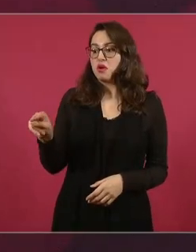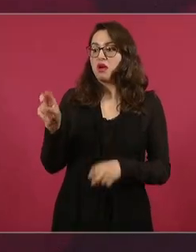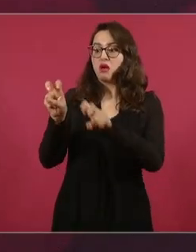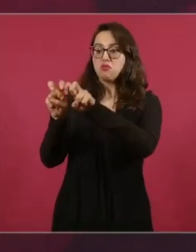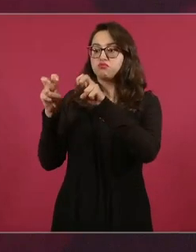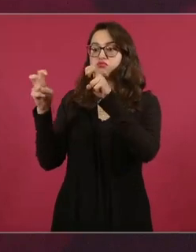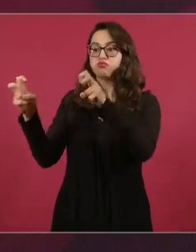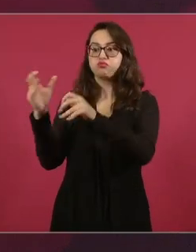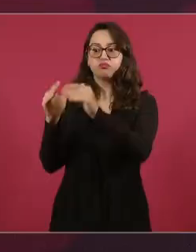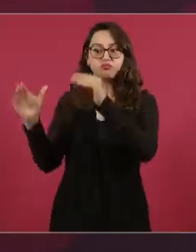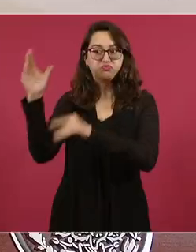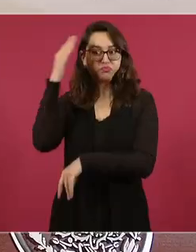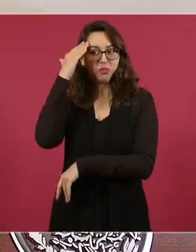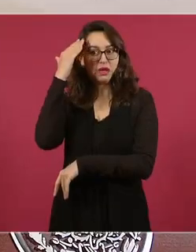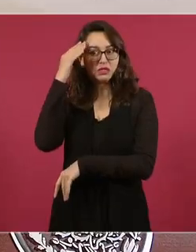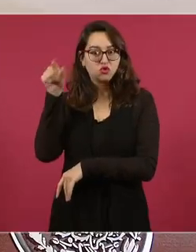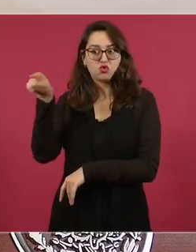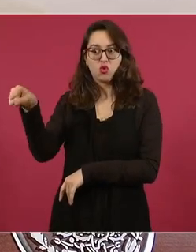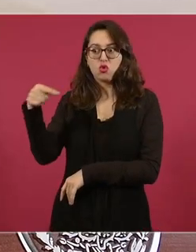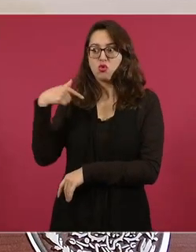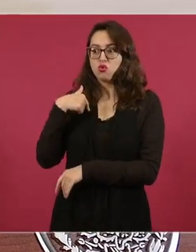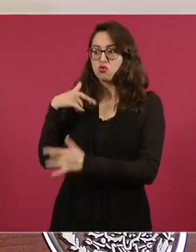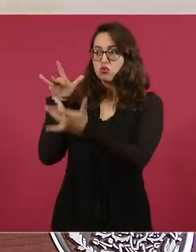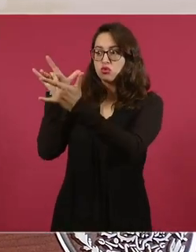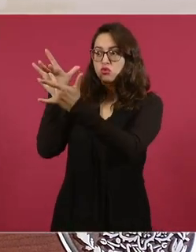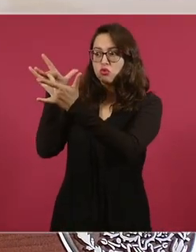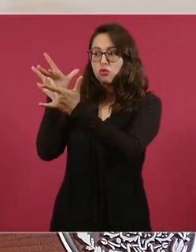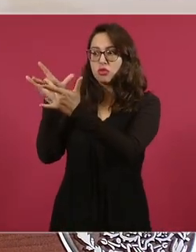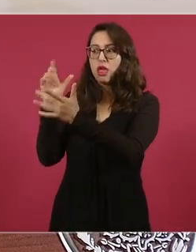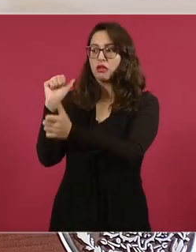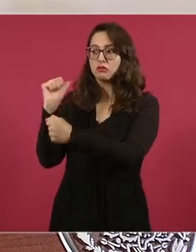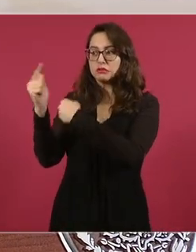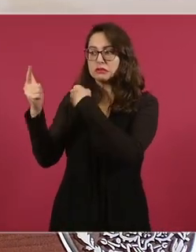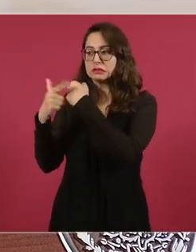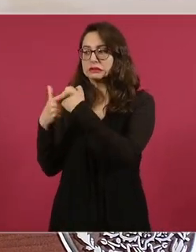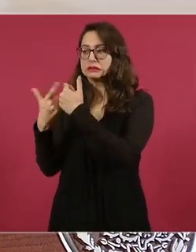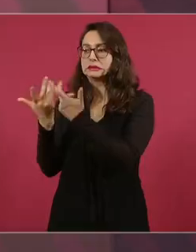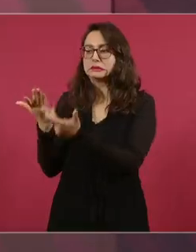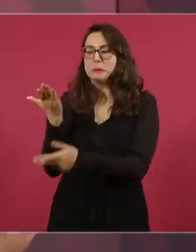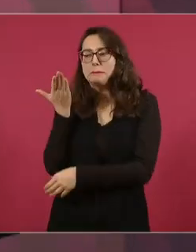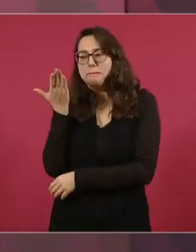pero me interesaba tanto lo de la Guardia